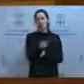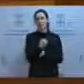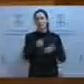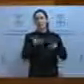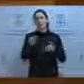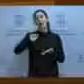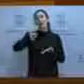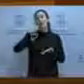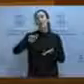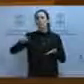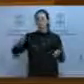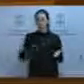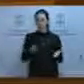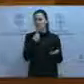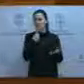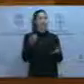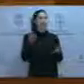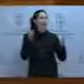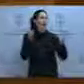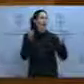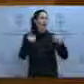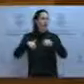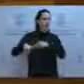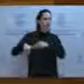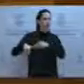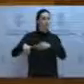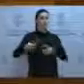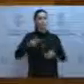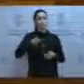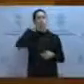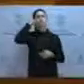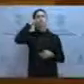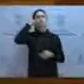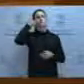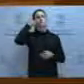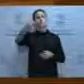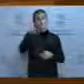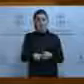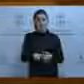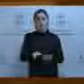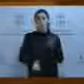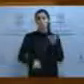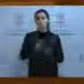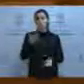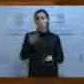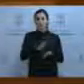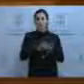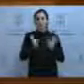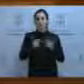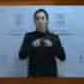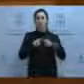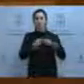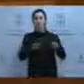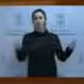lápices porque dijeron que era una ensoñación, yo tuve el honor y la suerte de ir a repartirlo por los